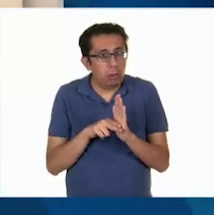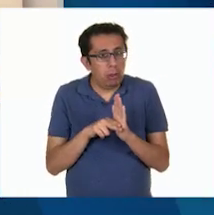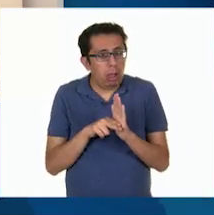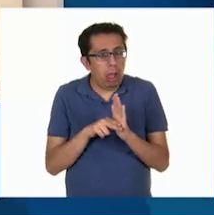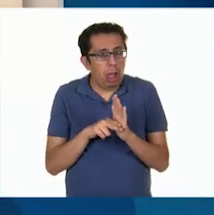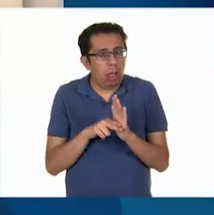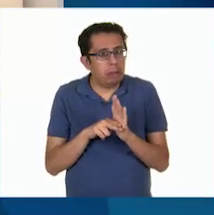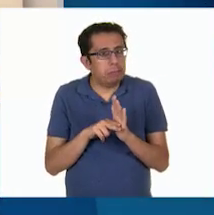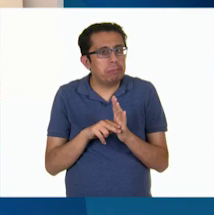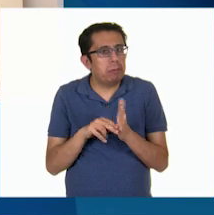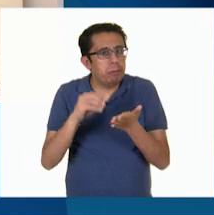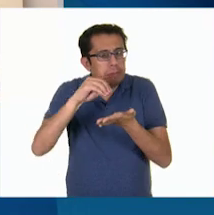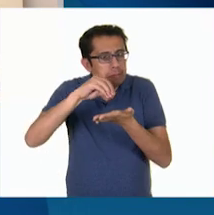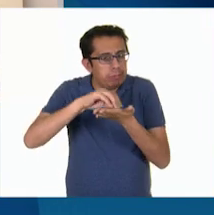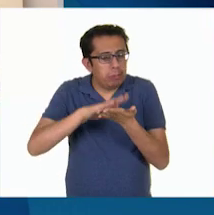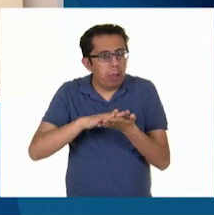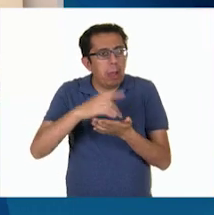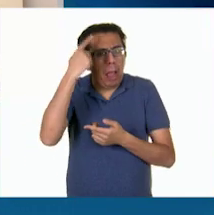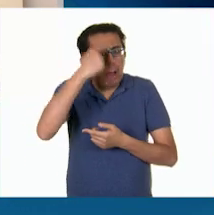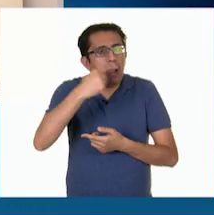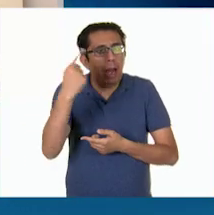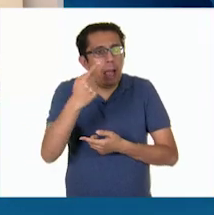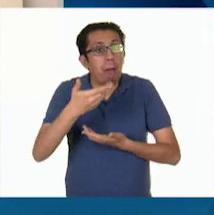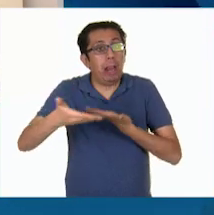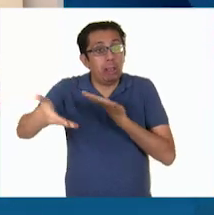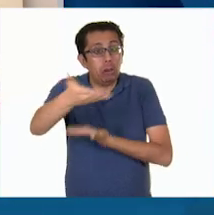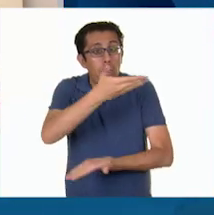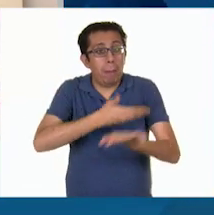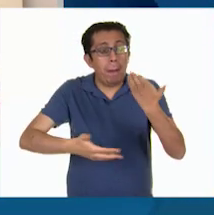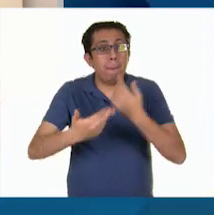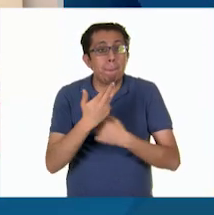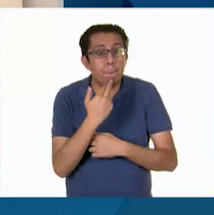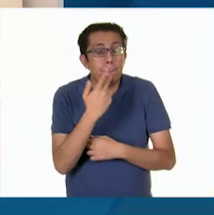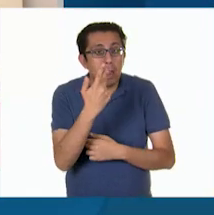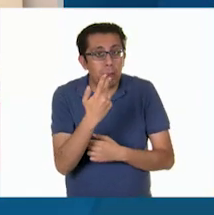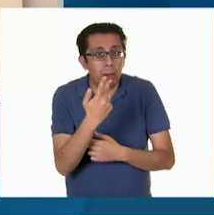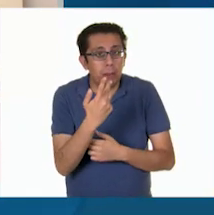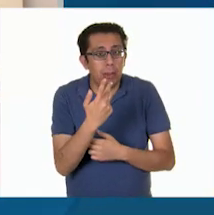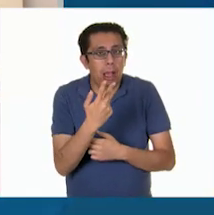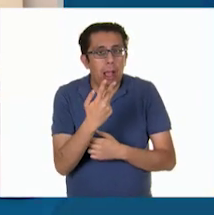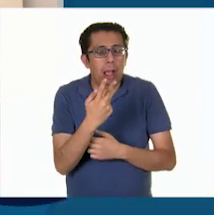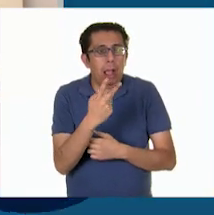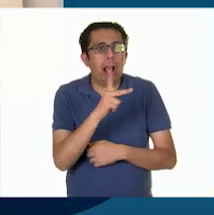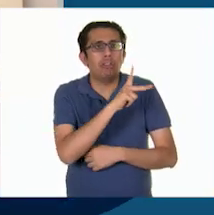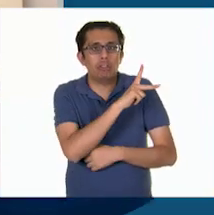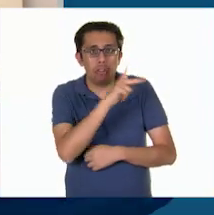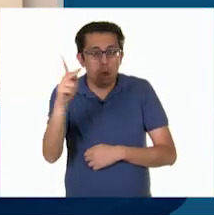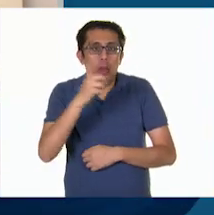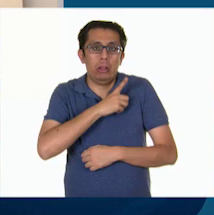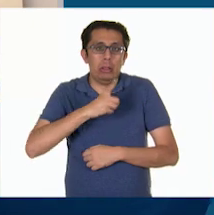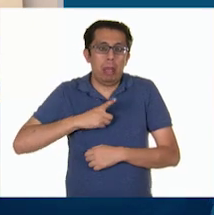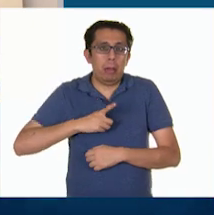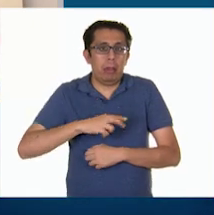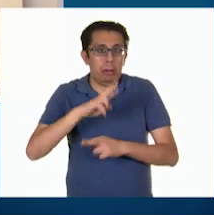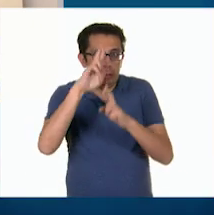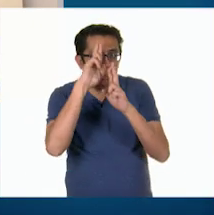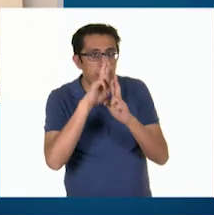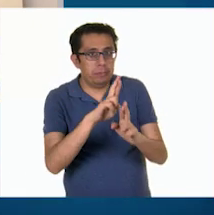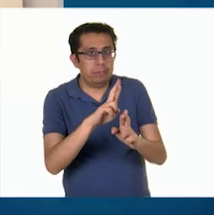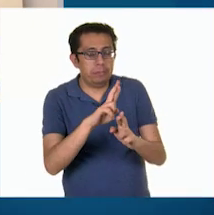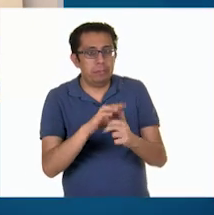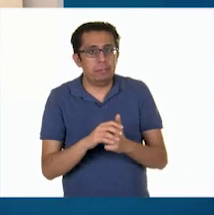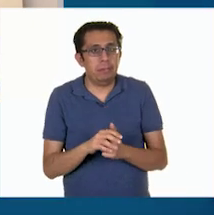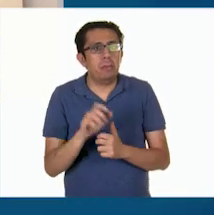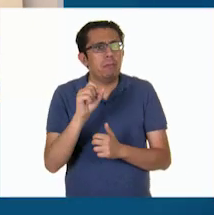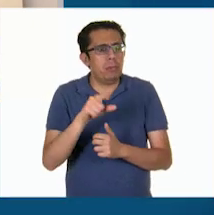definidas precisamente para mejorar la convivencia. Entonces, nos conviene a todos respetarlas. Y